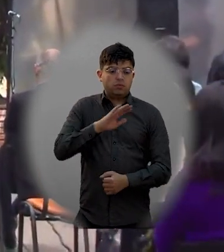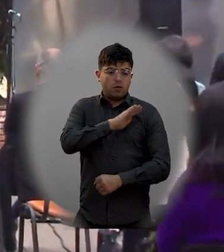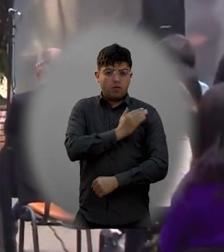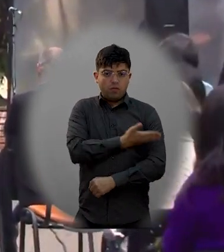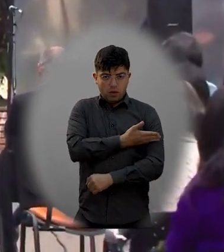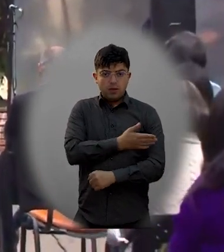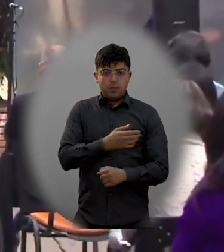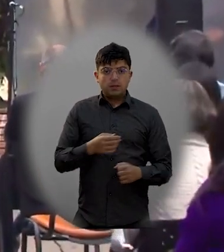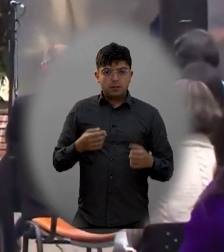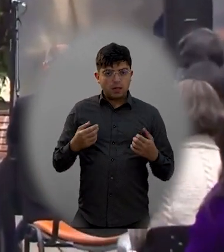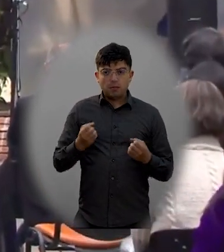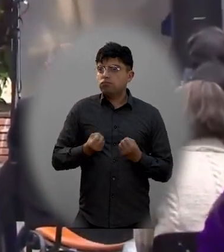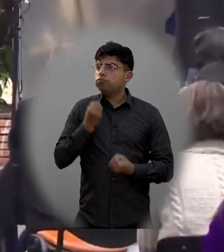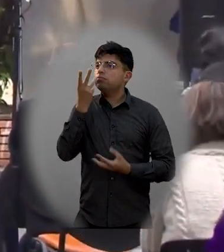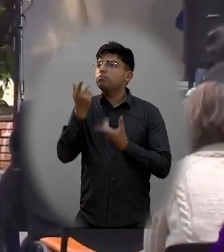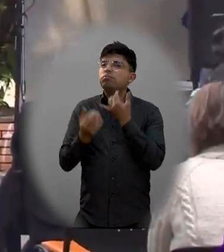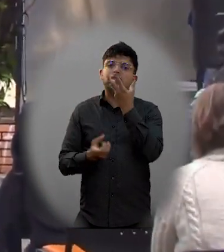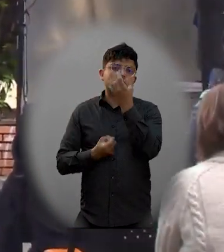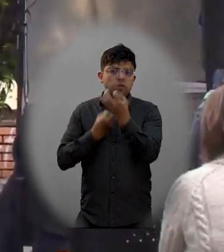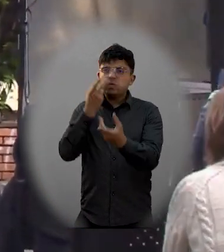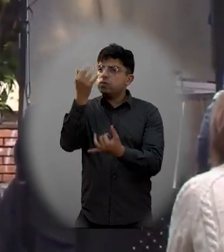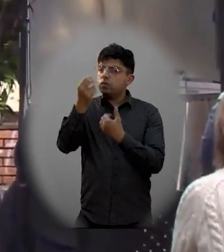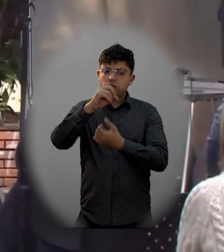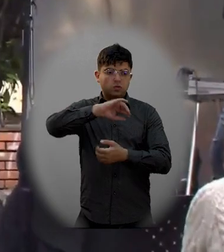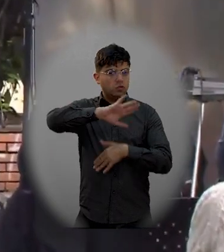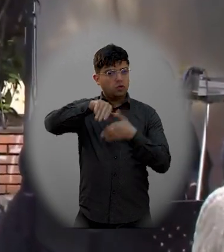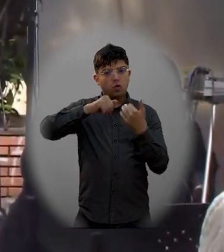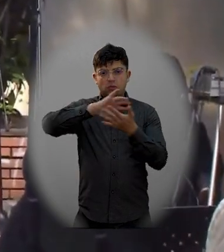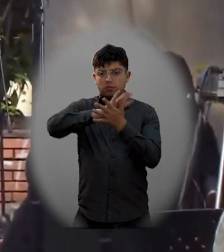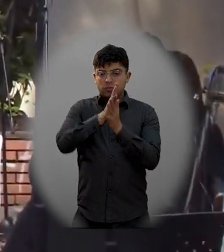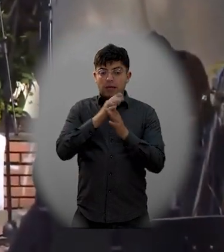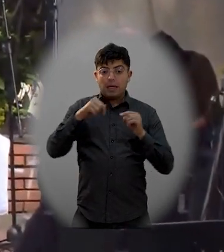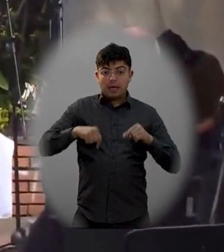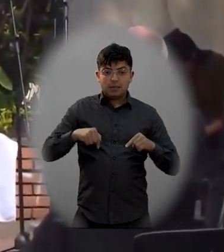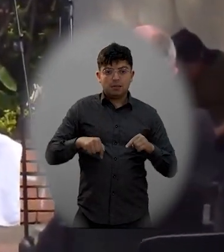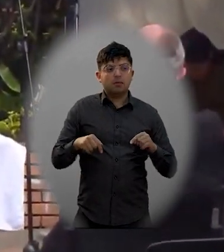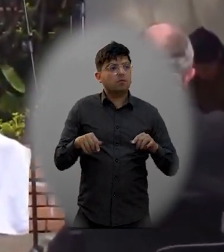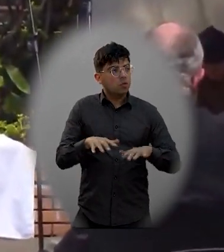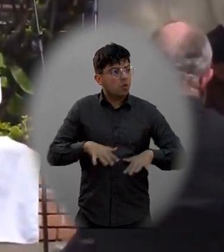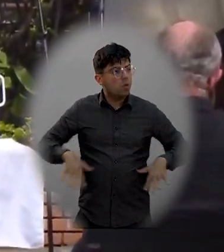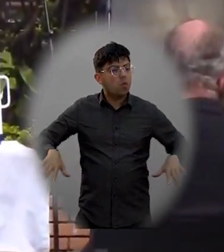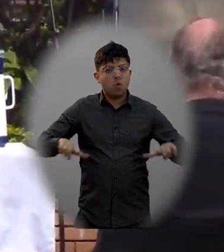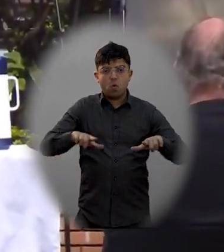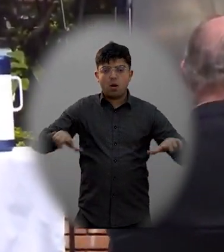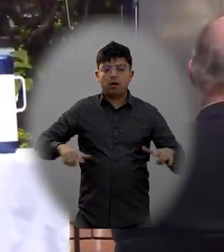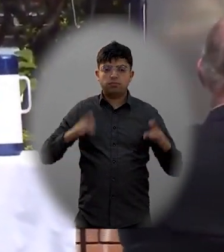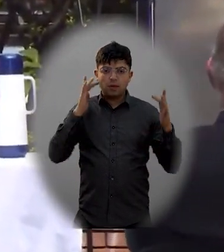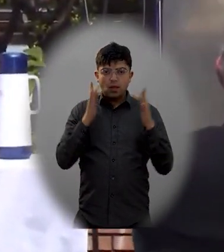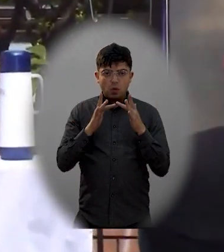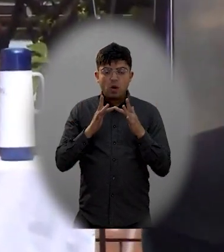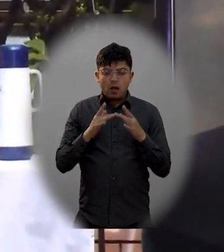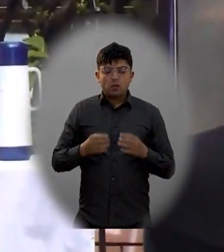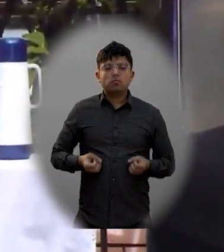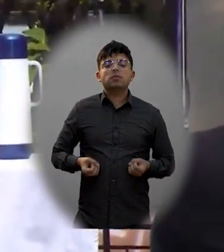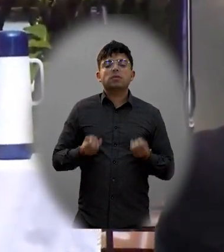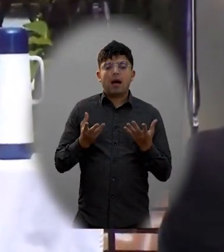para incendiarlo todo. Y creo que este es un lugar propicio para generar